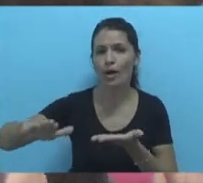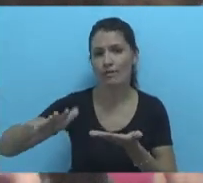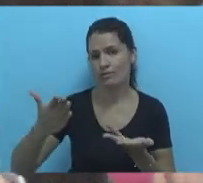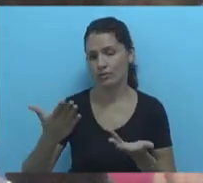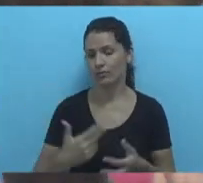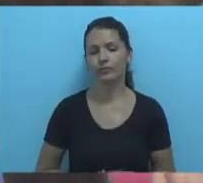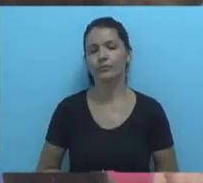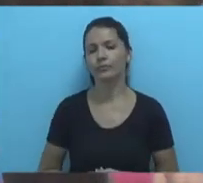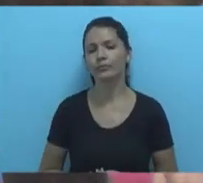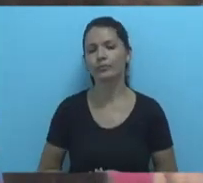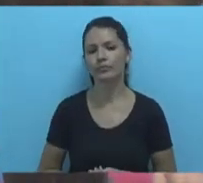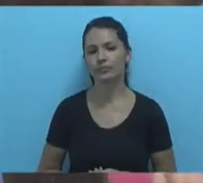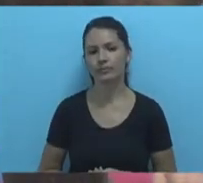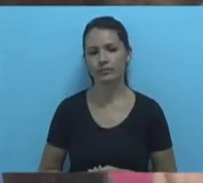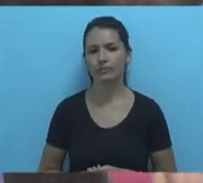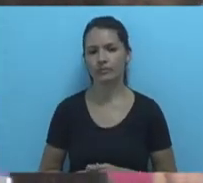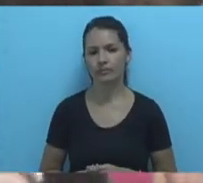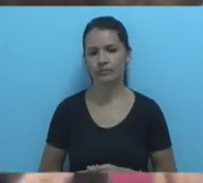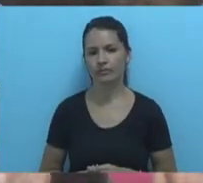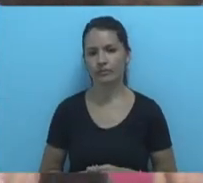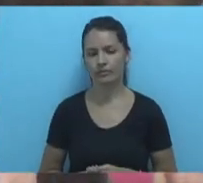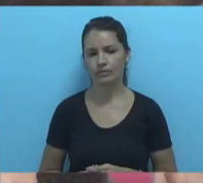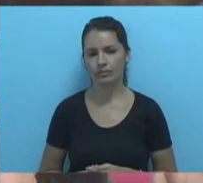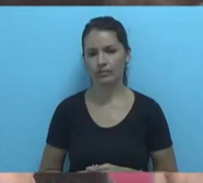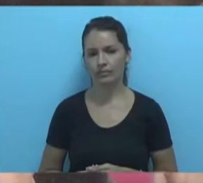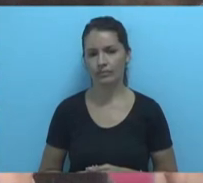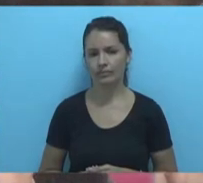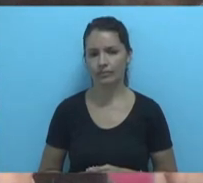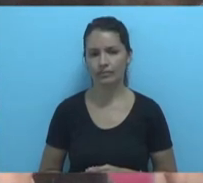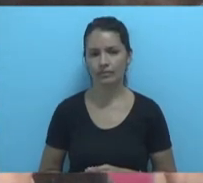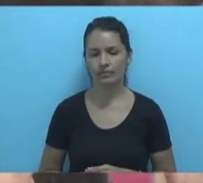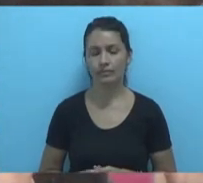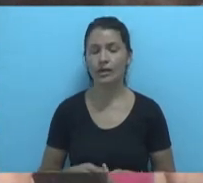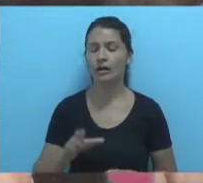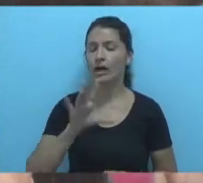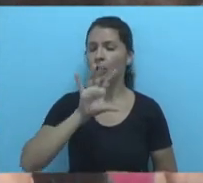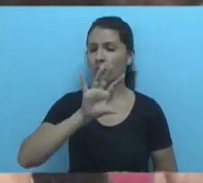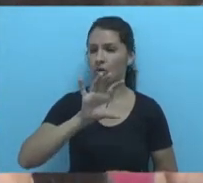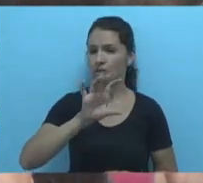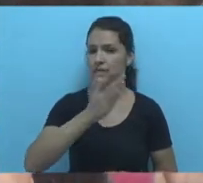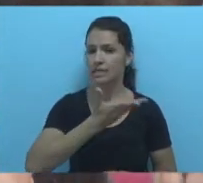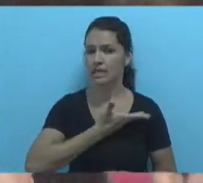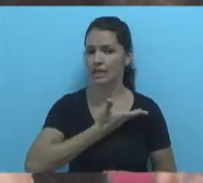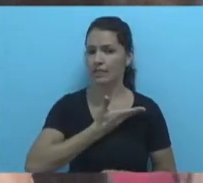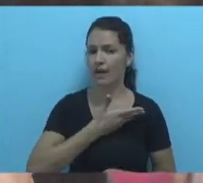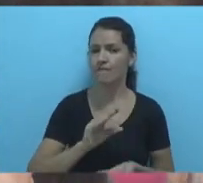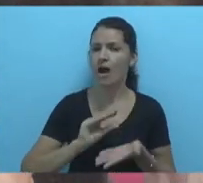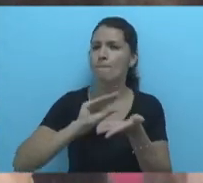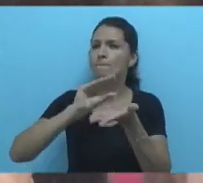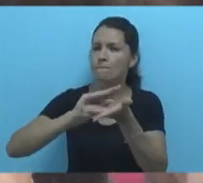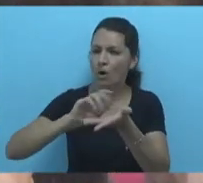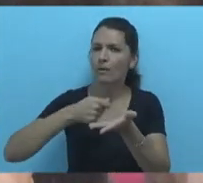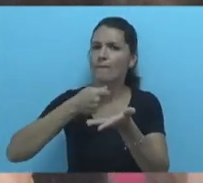Nuestra provincia realmente hace muchísimos aportes al esquema tributario